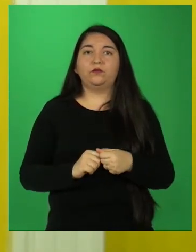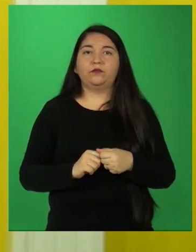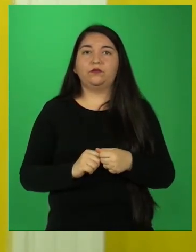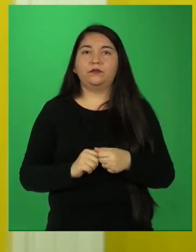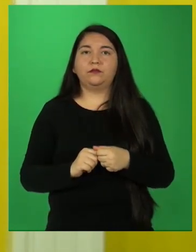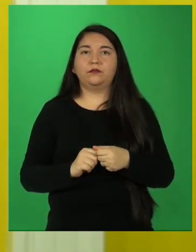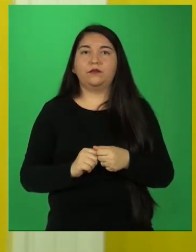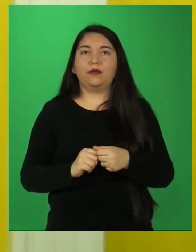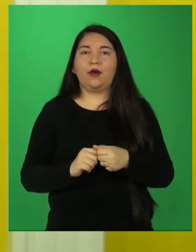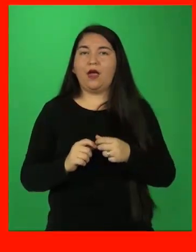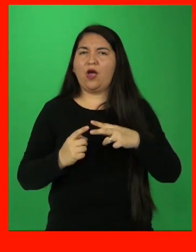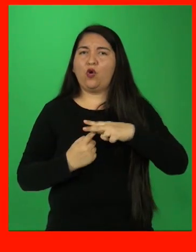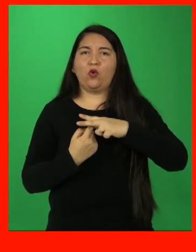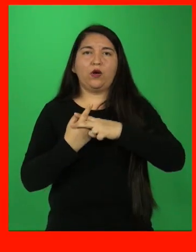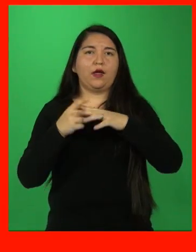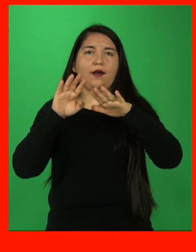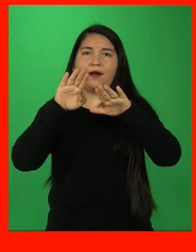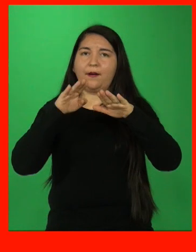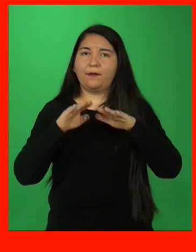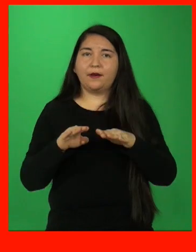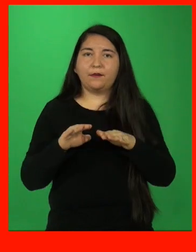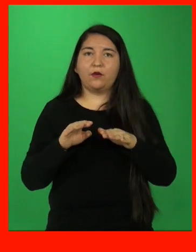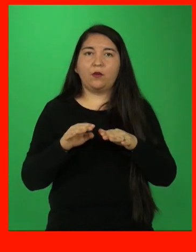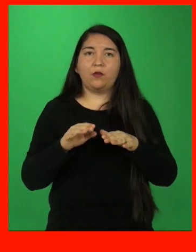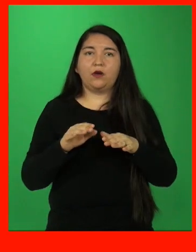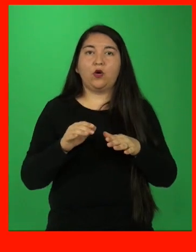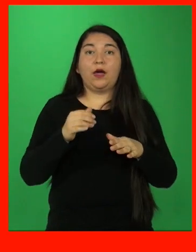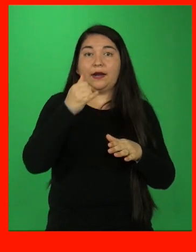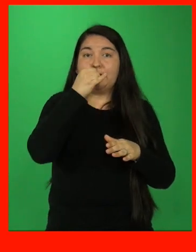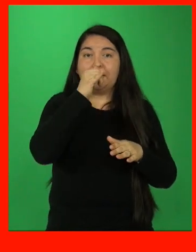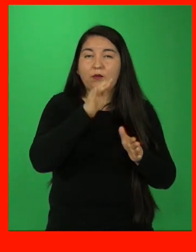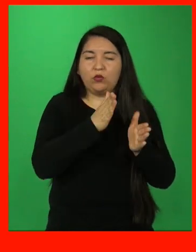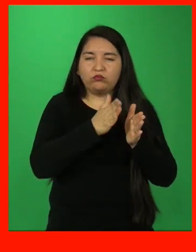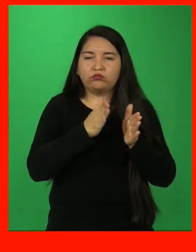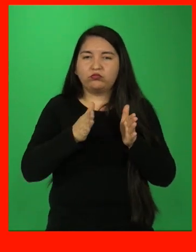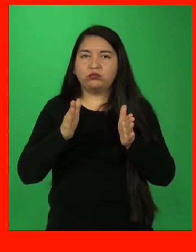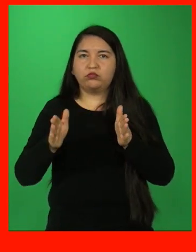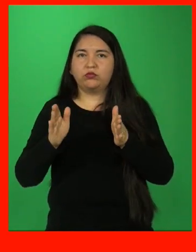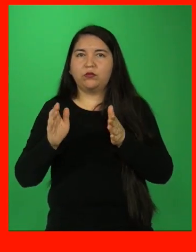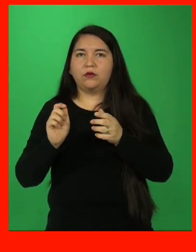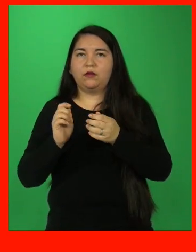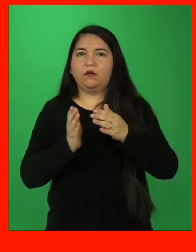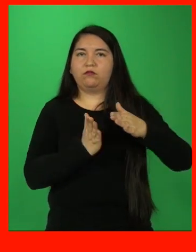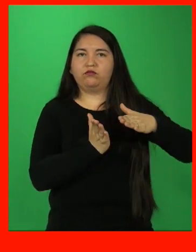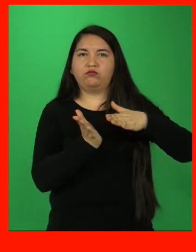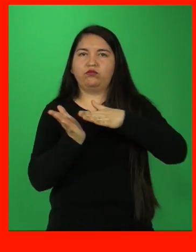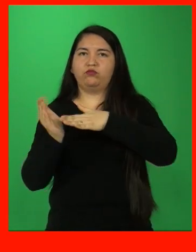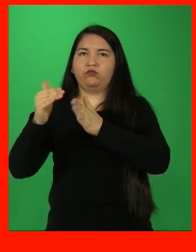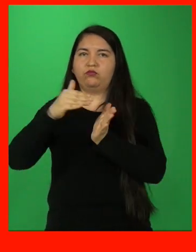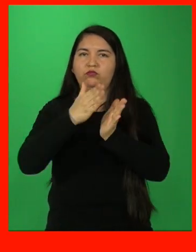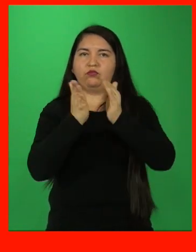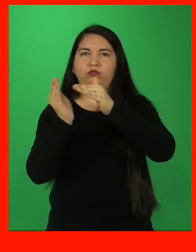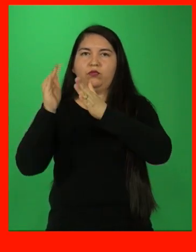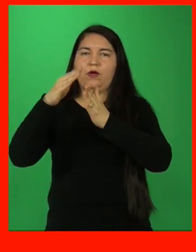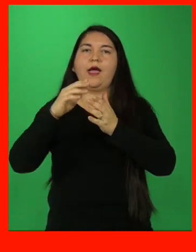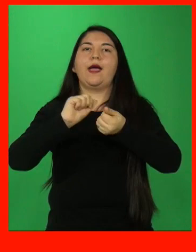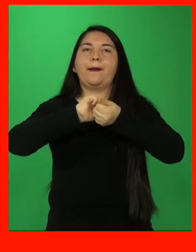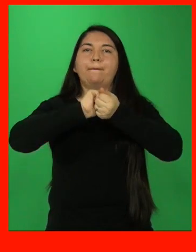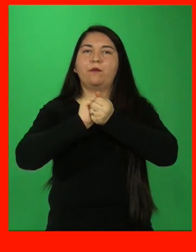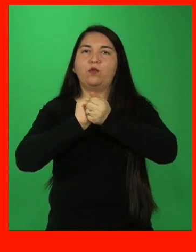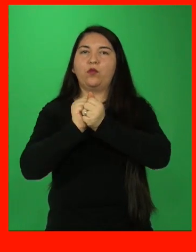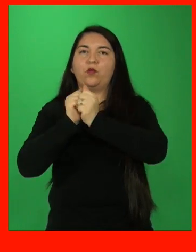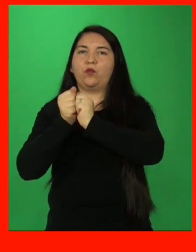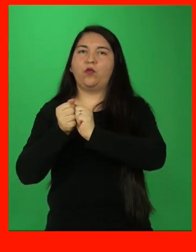el mismo origen y a medida que va pasando el tiempo se van dividiendo las líneas evolutivas y ellos van a ir adquiriendo